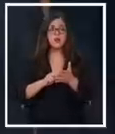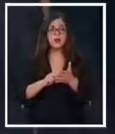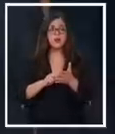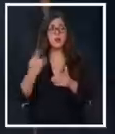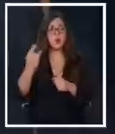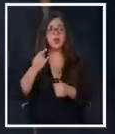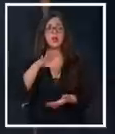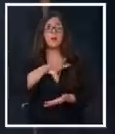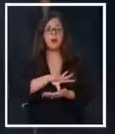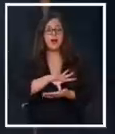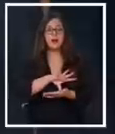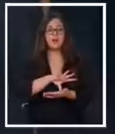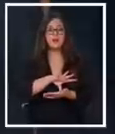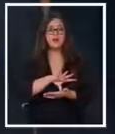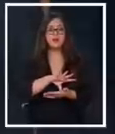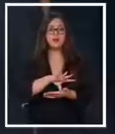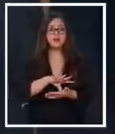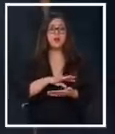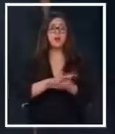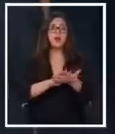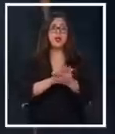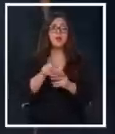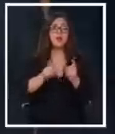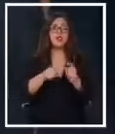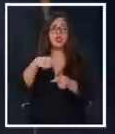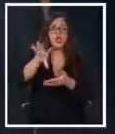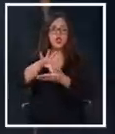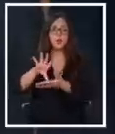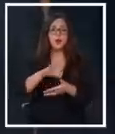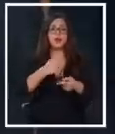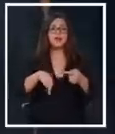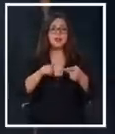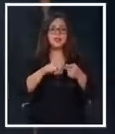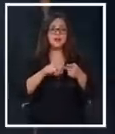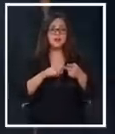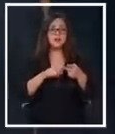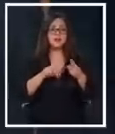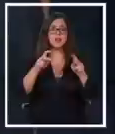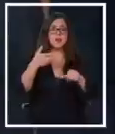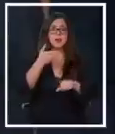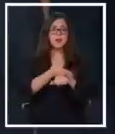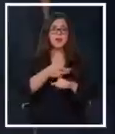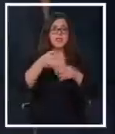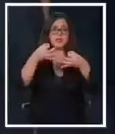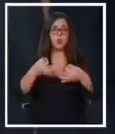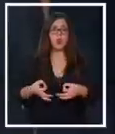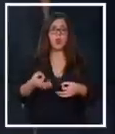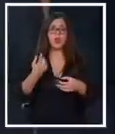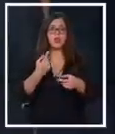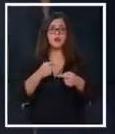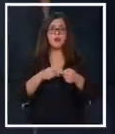tenemos como país la situación migratoria y la demanda por seguridad